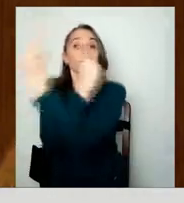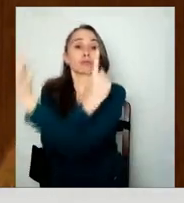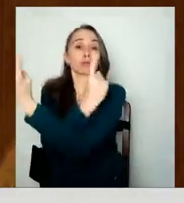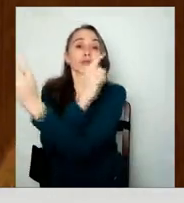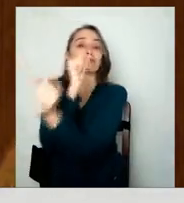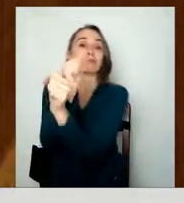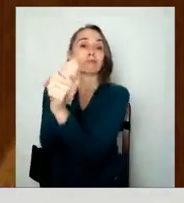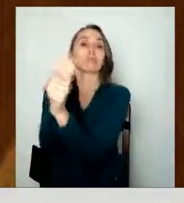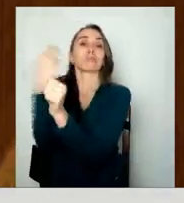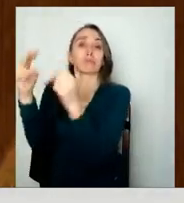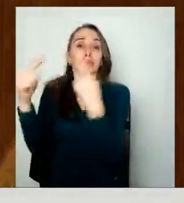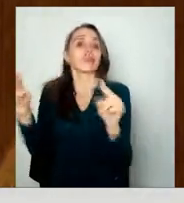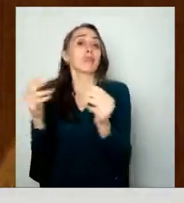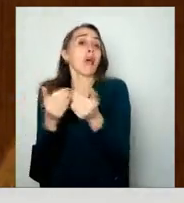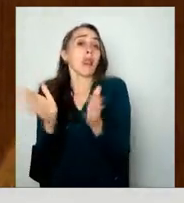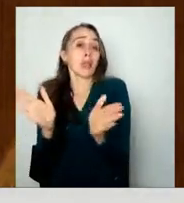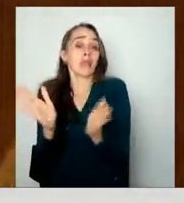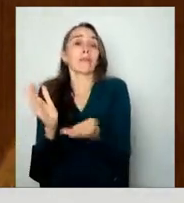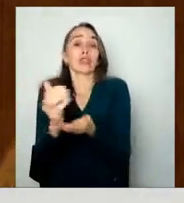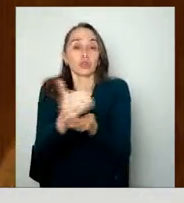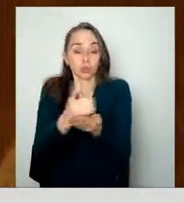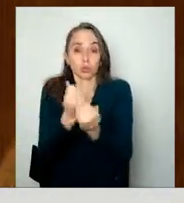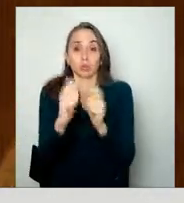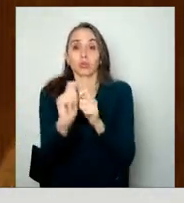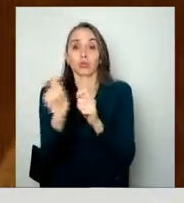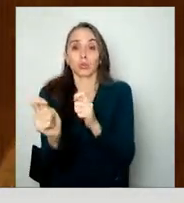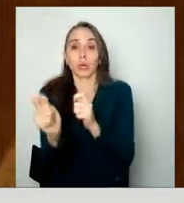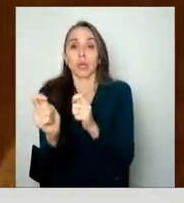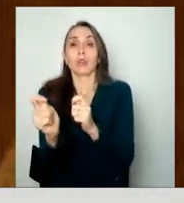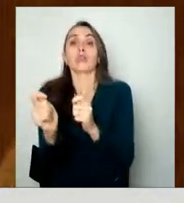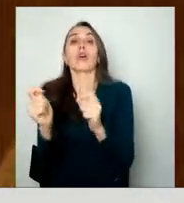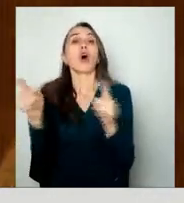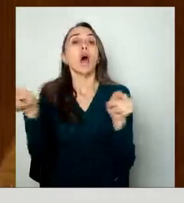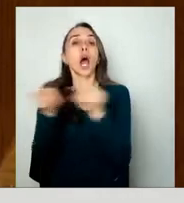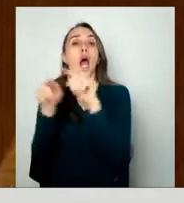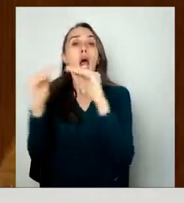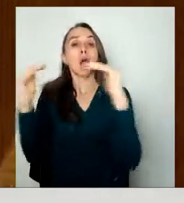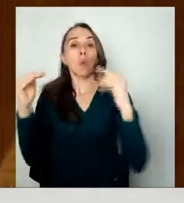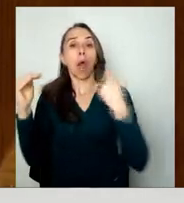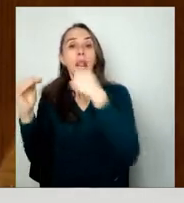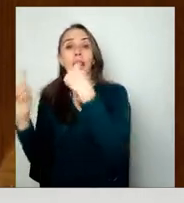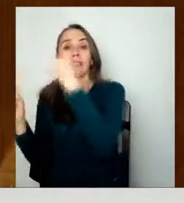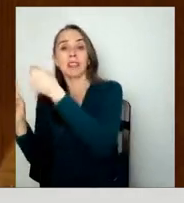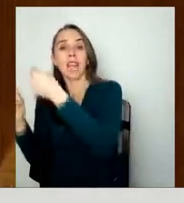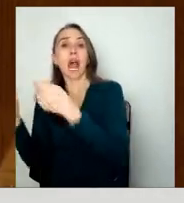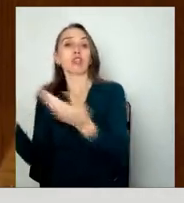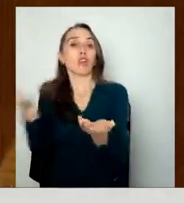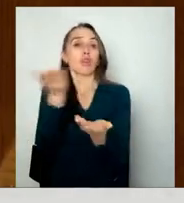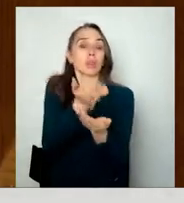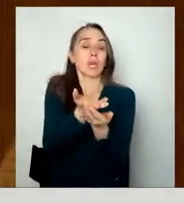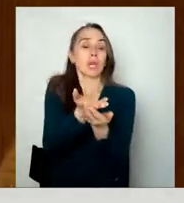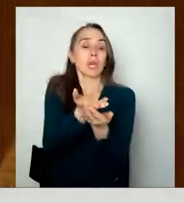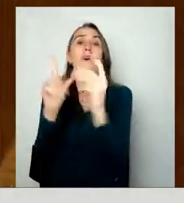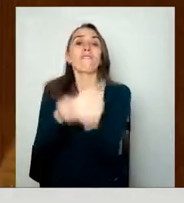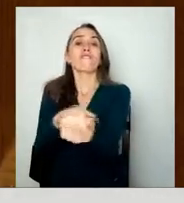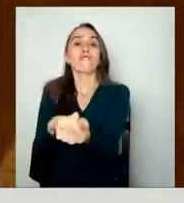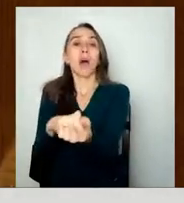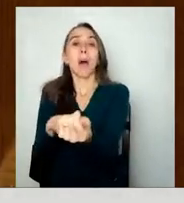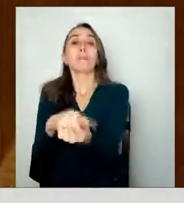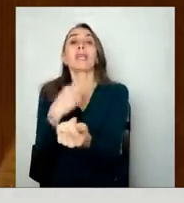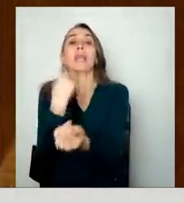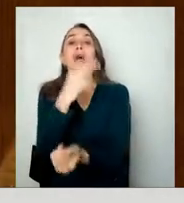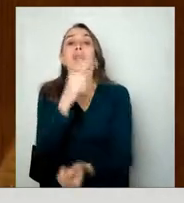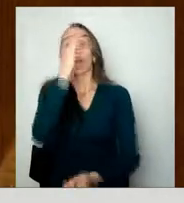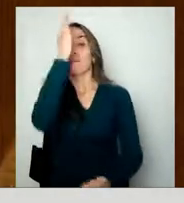remuneradas sobre la base de un trato recíproco a los familiares dependientes del personal de